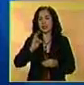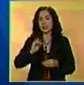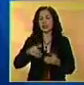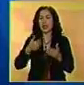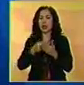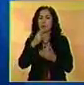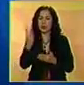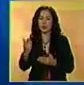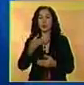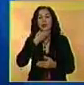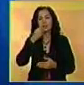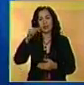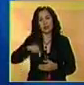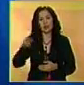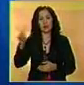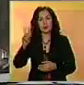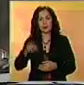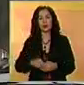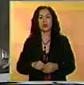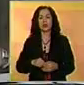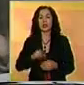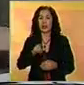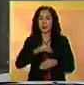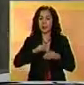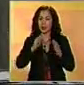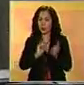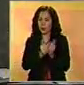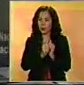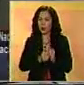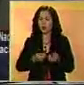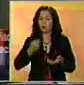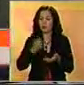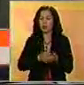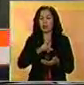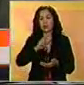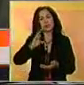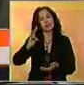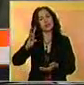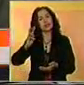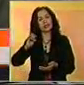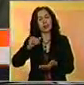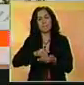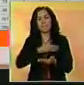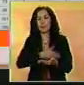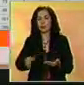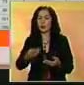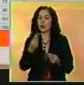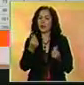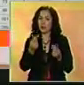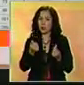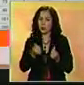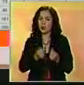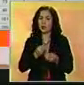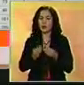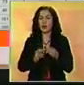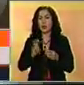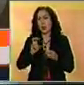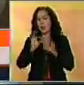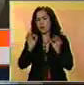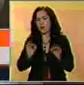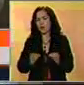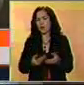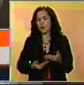al 22 de diciembre aquí en el país. Álvarez informó que se han invertido más de 360 millardos de bolívares y crearon nuevos mecanismos